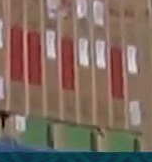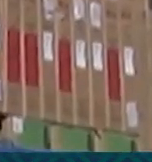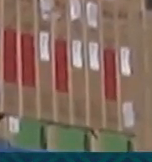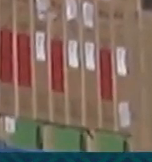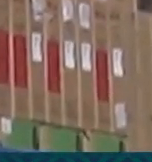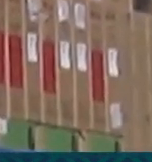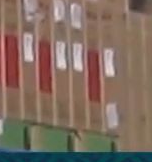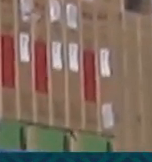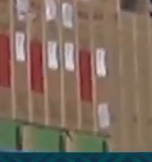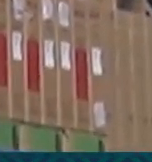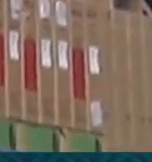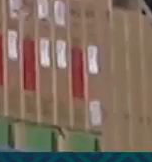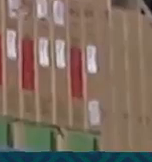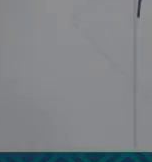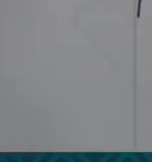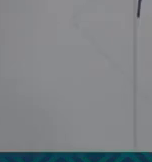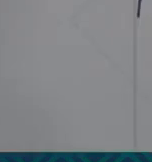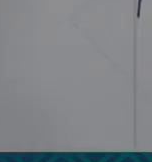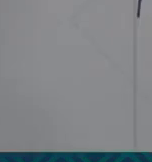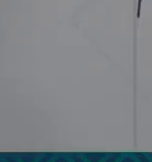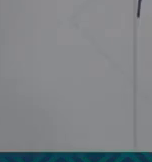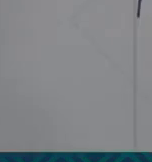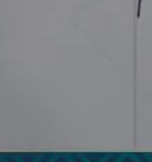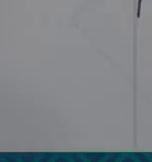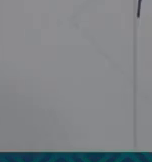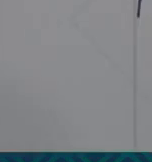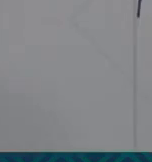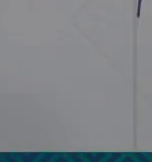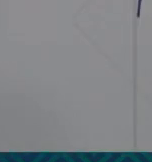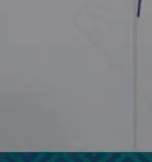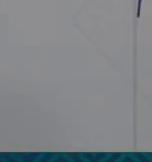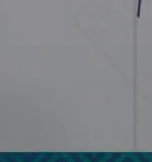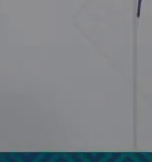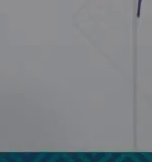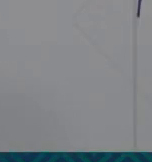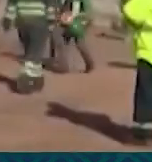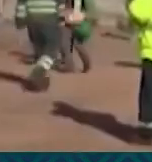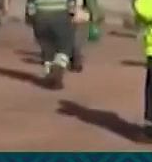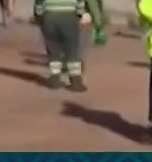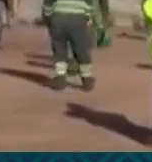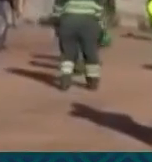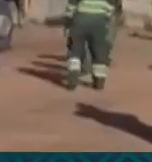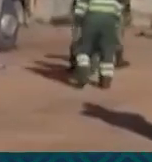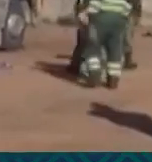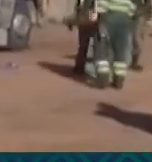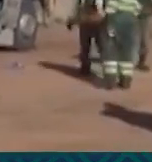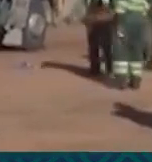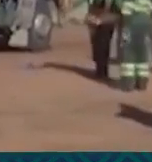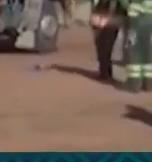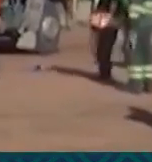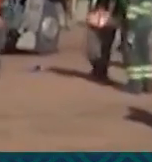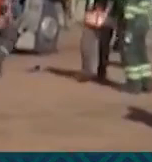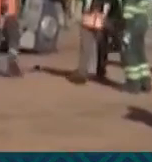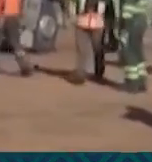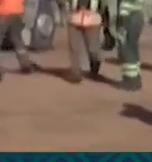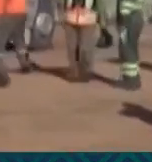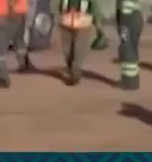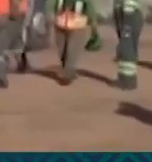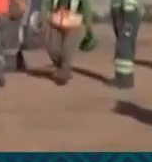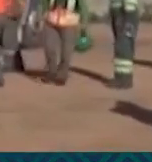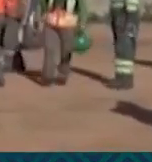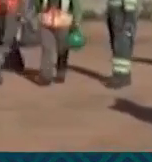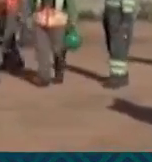El Viceministerio de Lucha contra el Contrabando ha comisado 114 millones. Por su parte, las Fuerzas Armadas comisaron